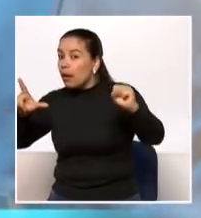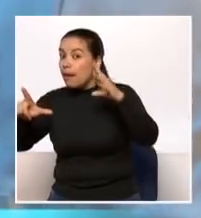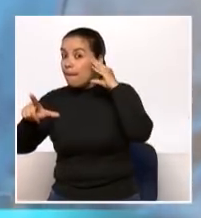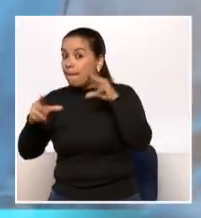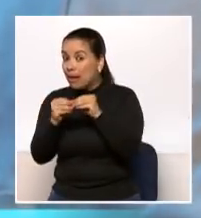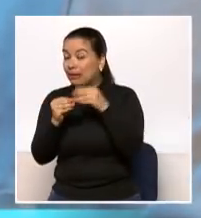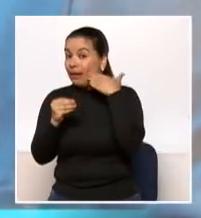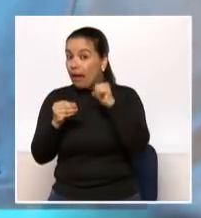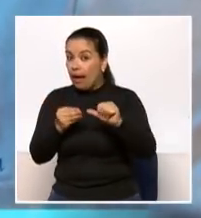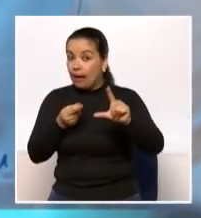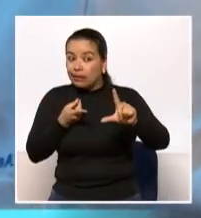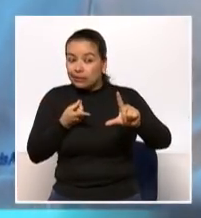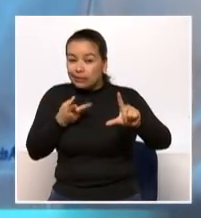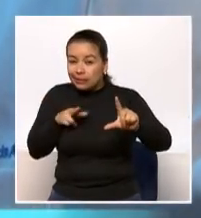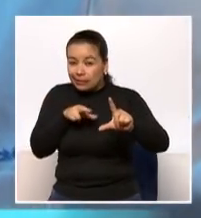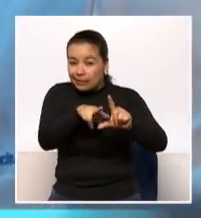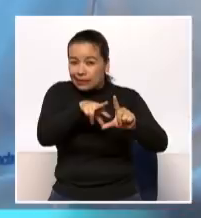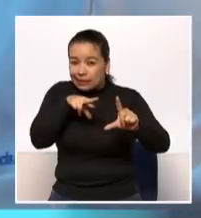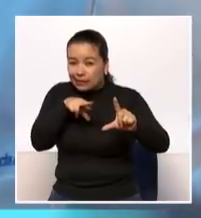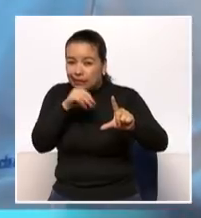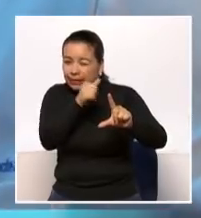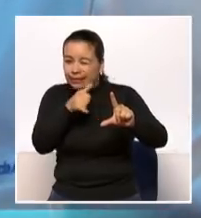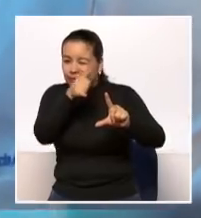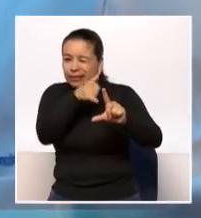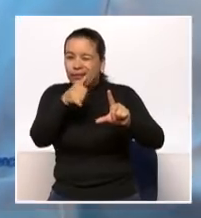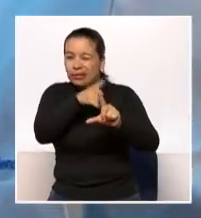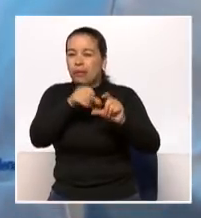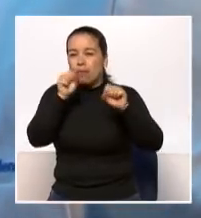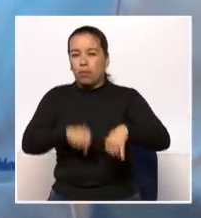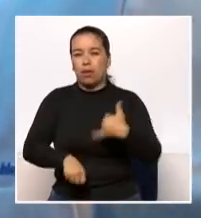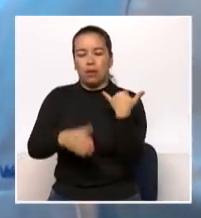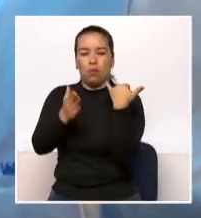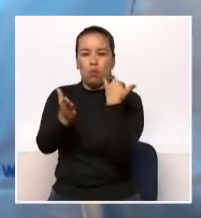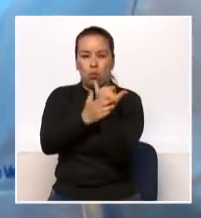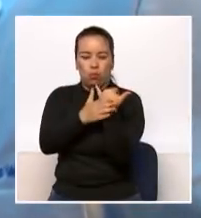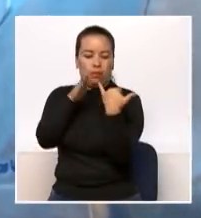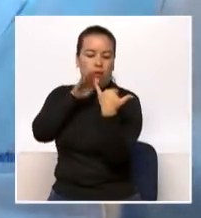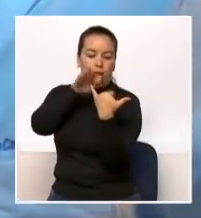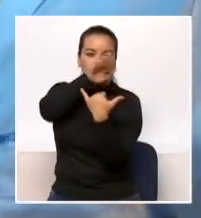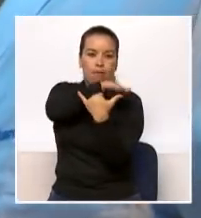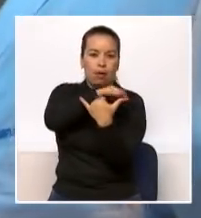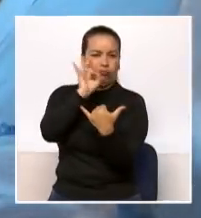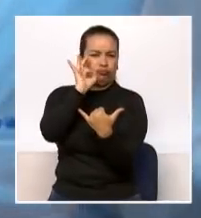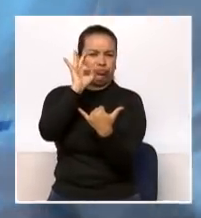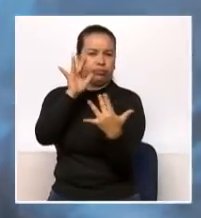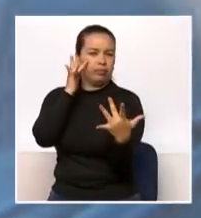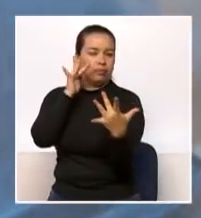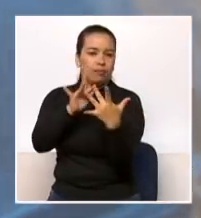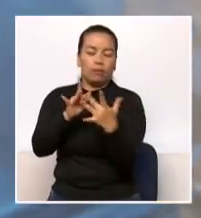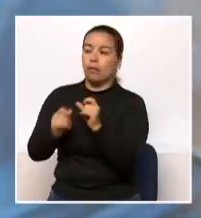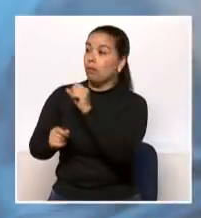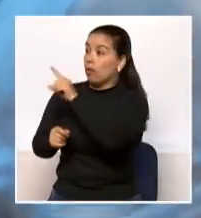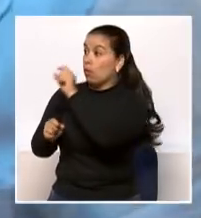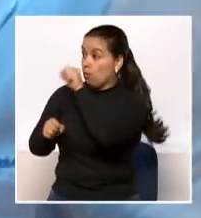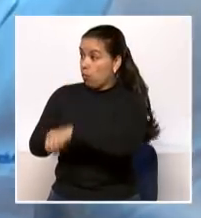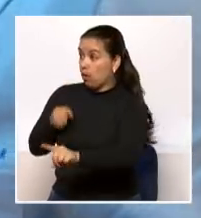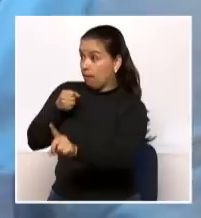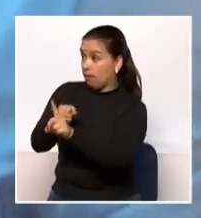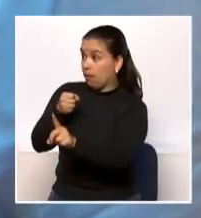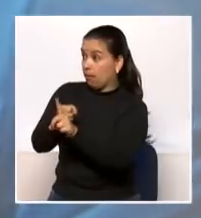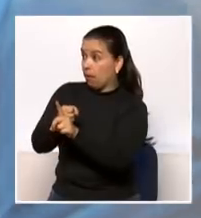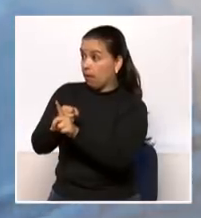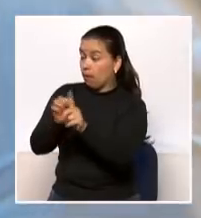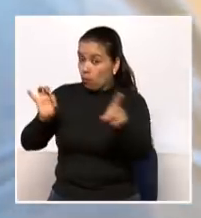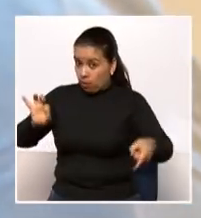aquí y puede observar útero, ovarios más apropiadamente. ¿Y se puede hacer lo mismo para ver próstata por vía